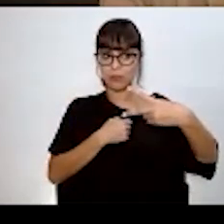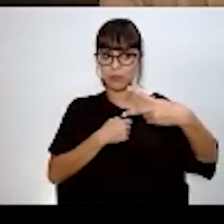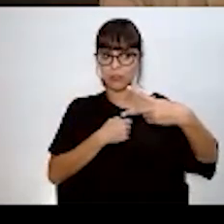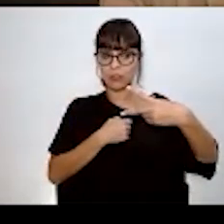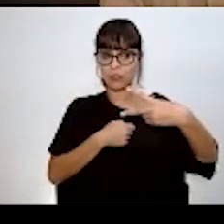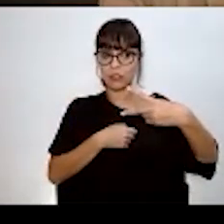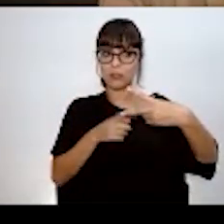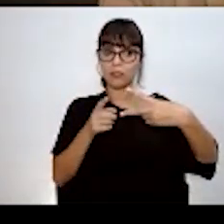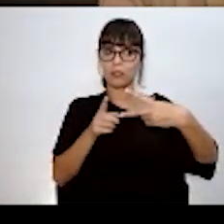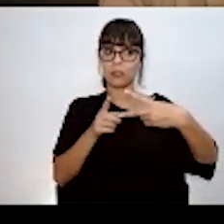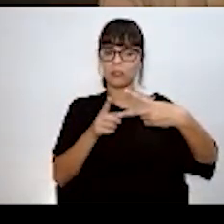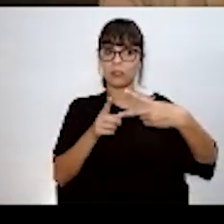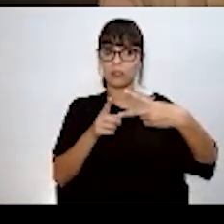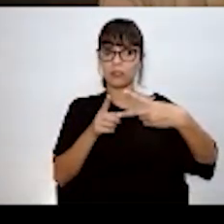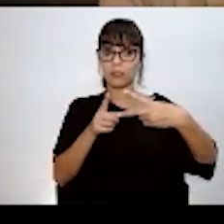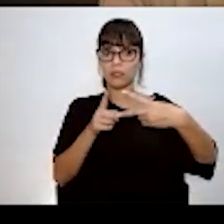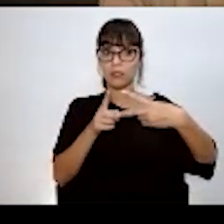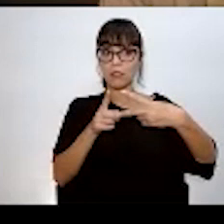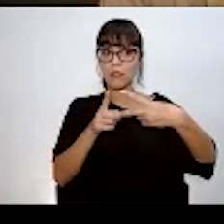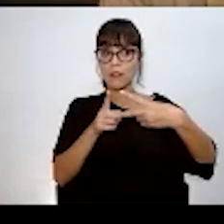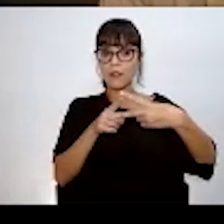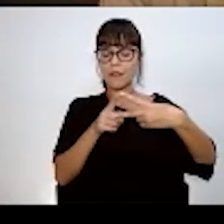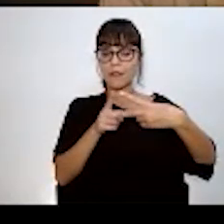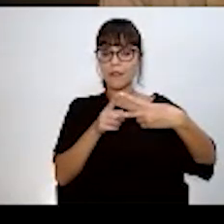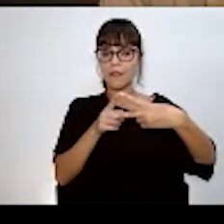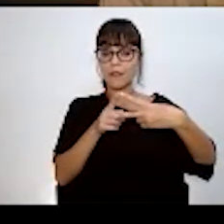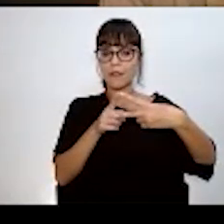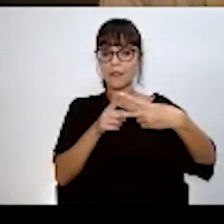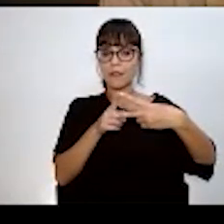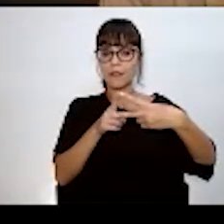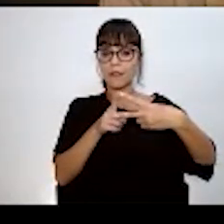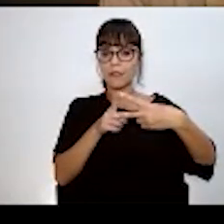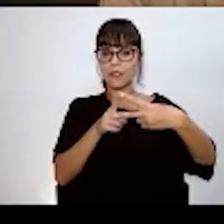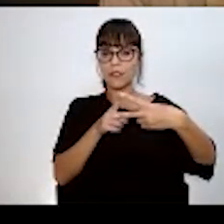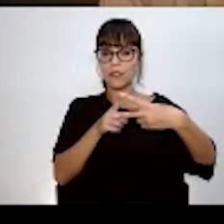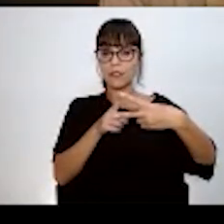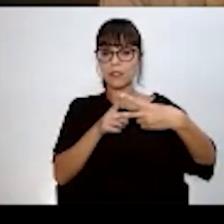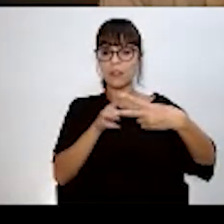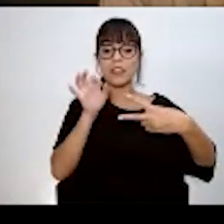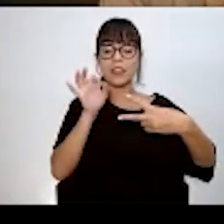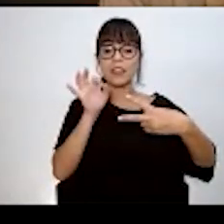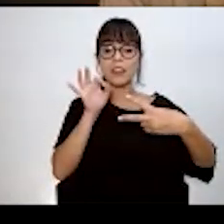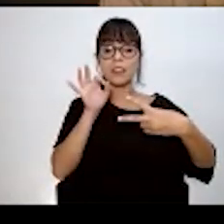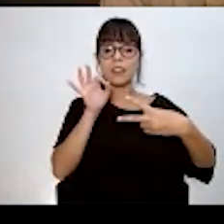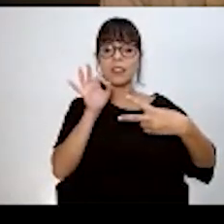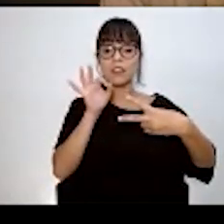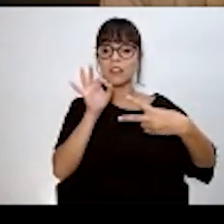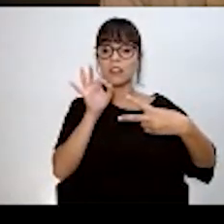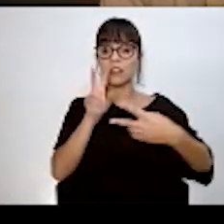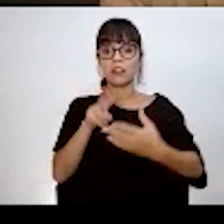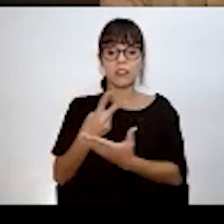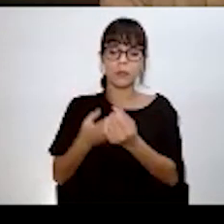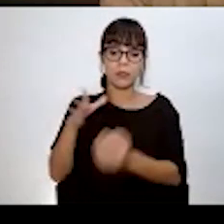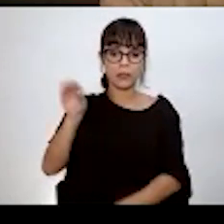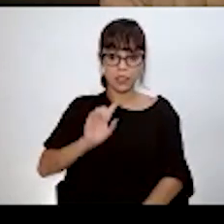XIV, ¿qué pruebas o qué indicios arqueológicos o científicos tienen para llegar a esa conclusión?